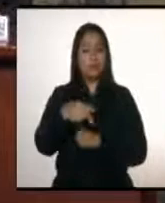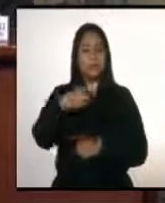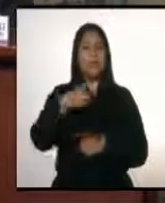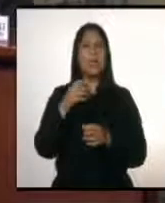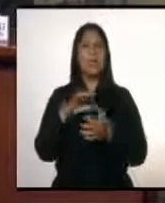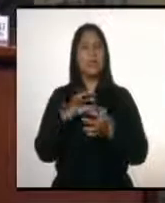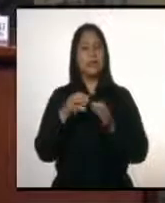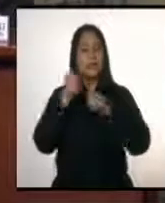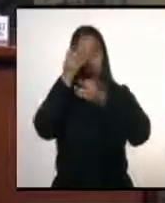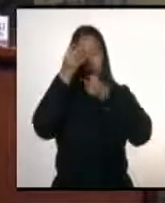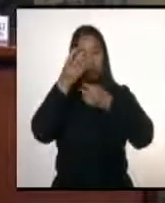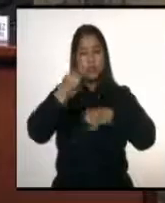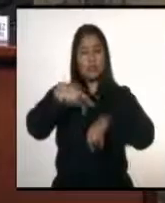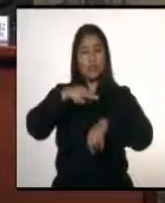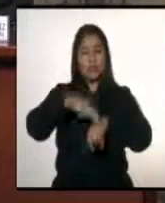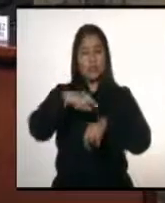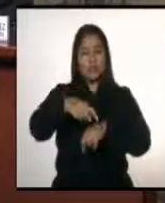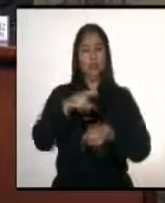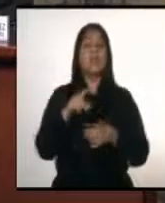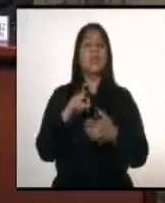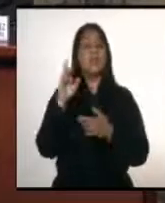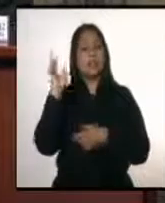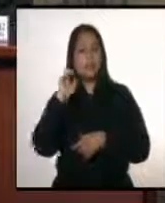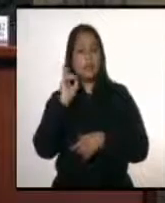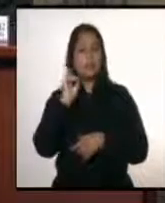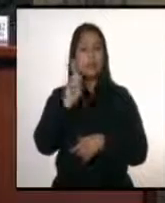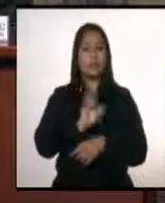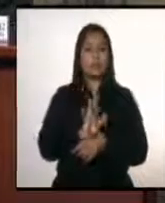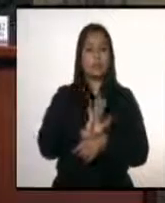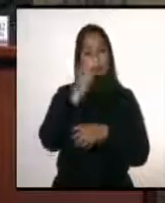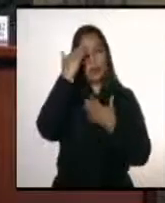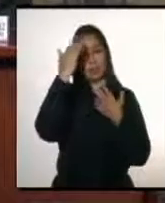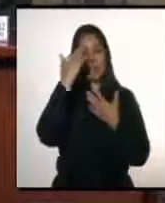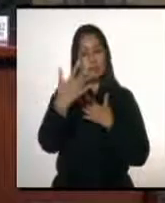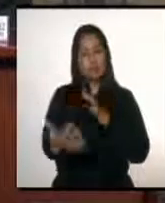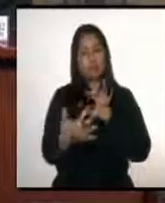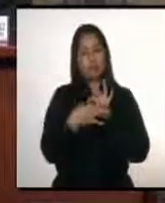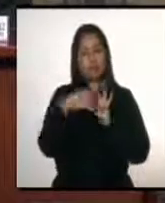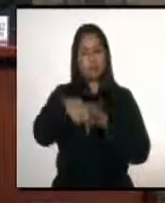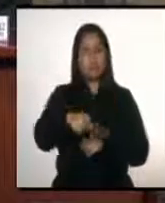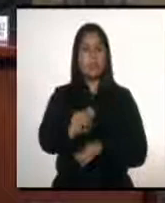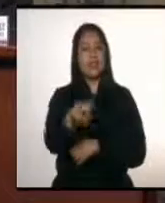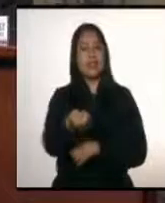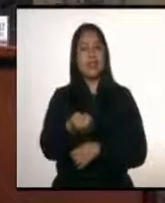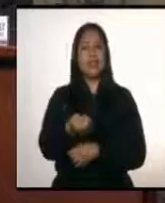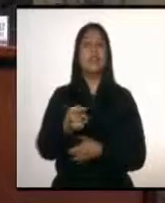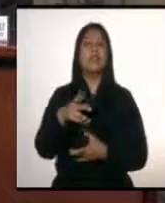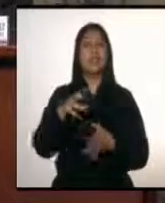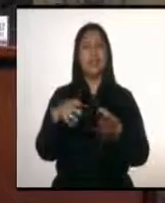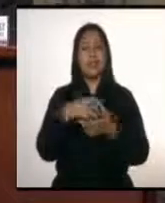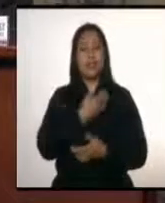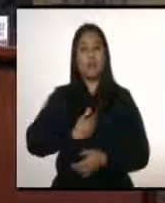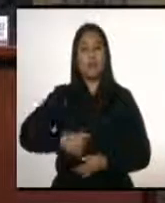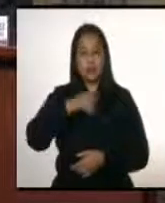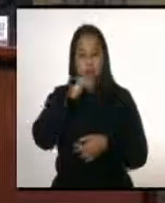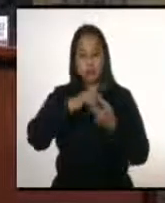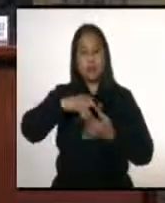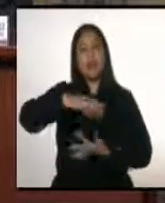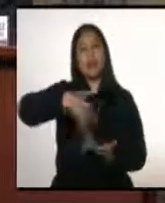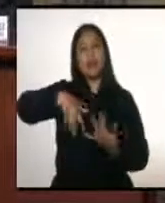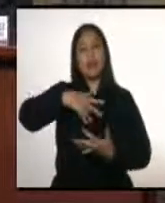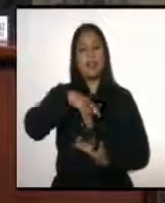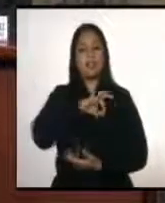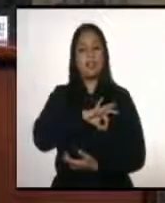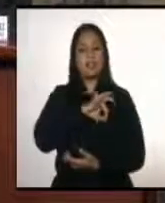televisión. Gracias por enlazarse con nosotros a través de Canal de Gobierno, TGW, redes sociales del Gobierno de Guatemala